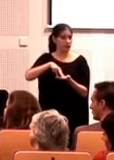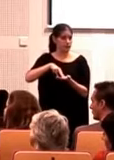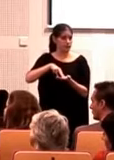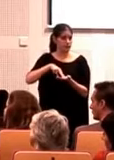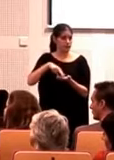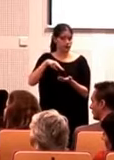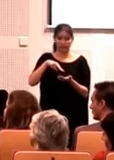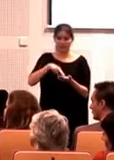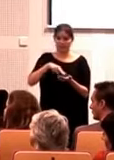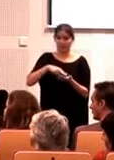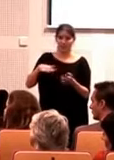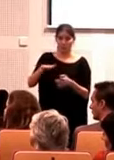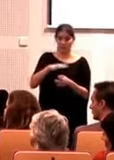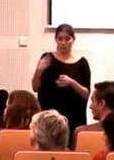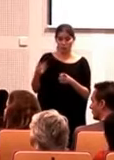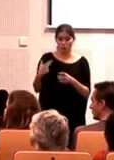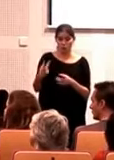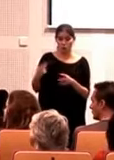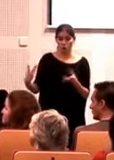aquella persona,